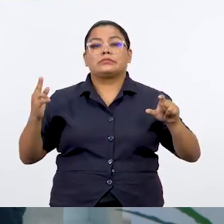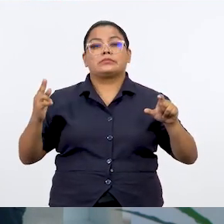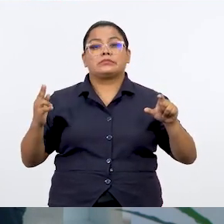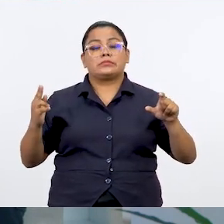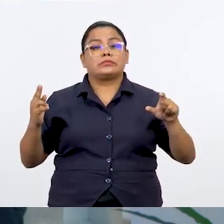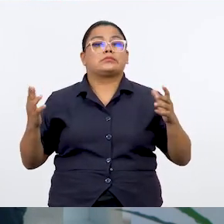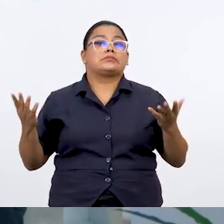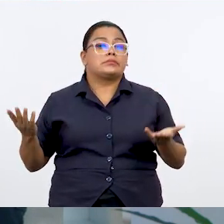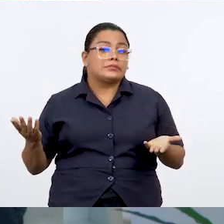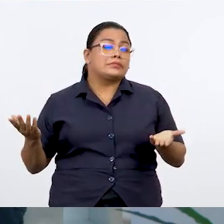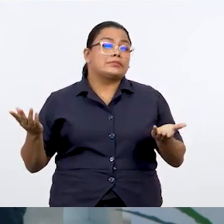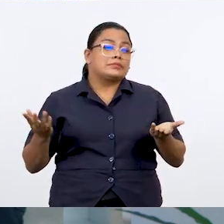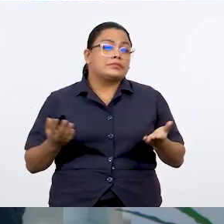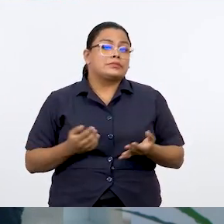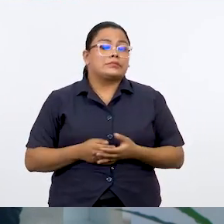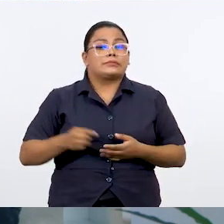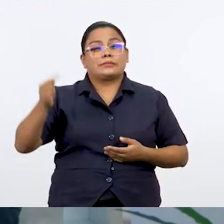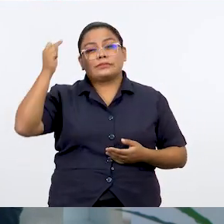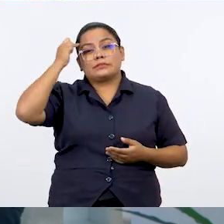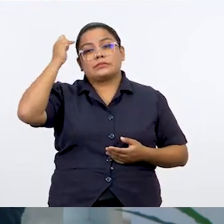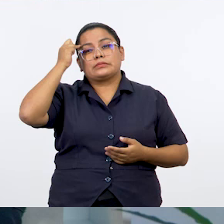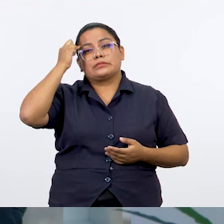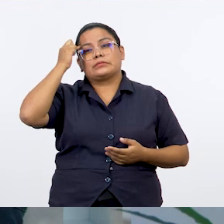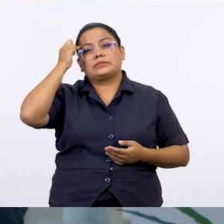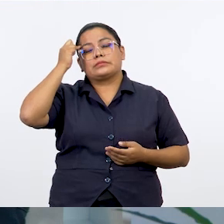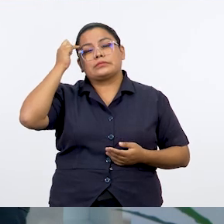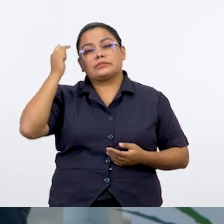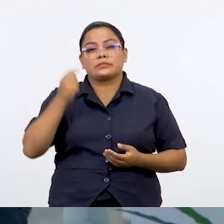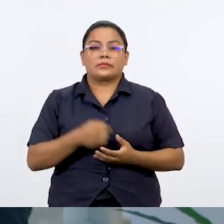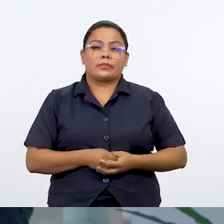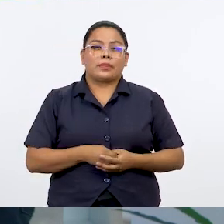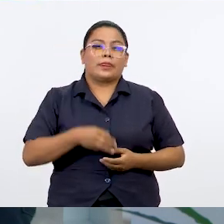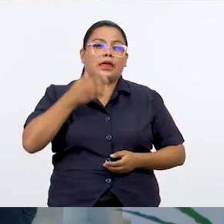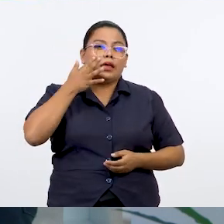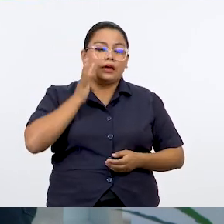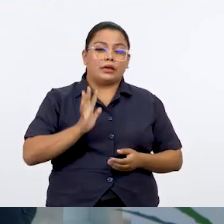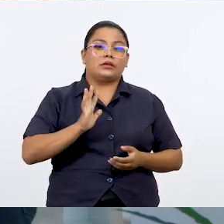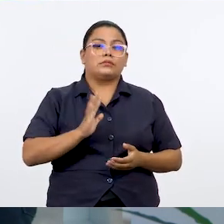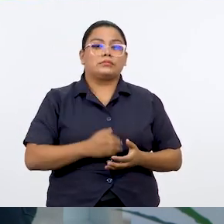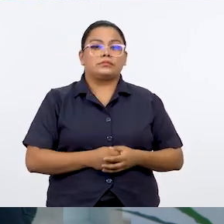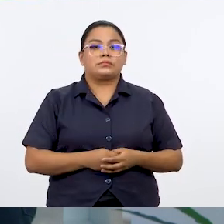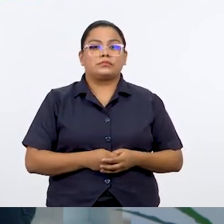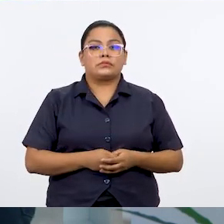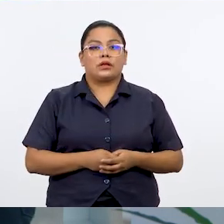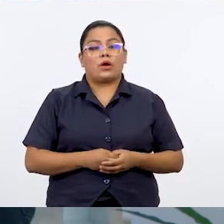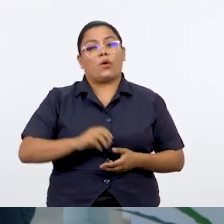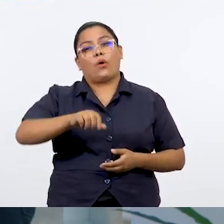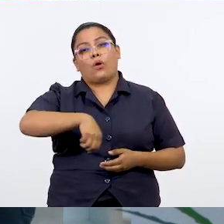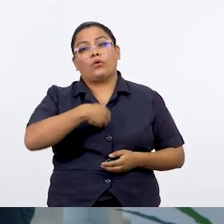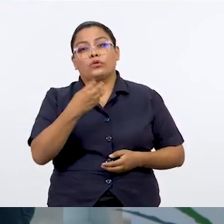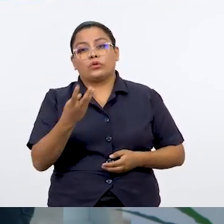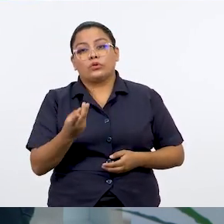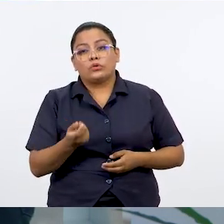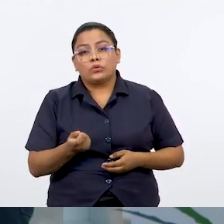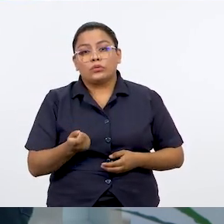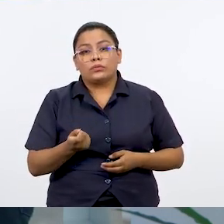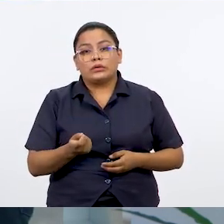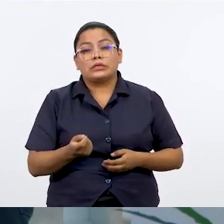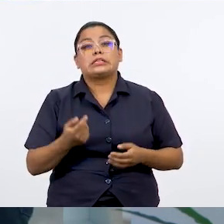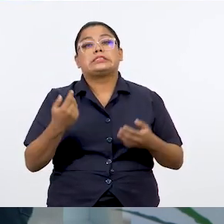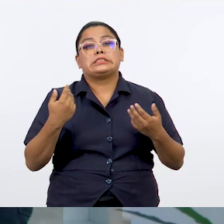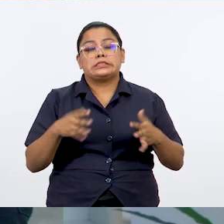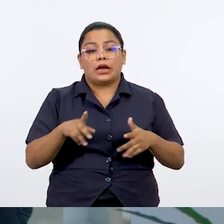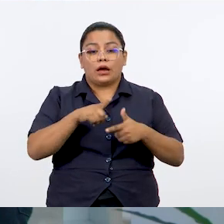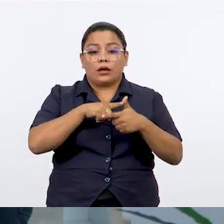rojo. Y pienso que si colocas, por ejemplo, la siguiente cifra aquí abajo, ya vas a empezar a dividir